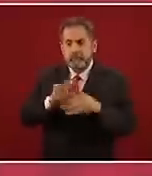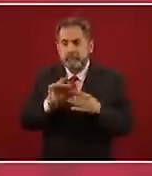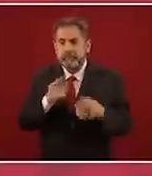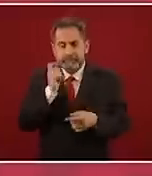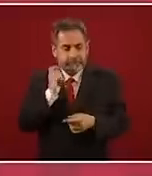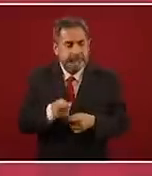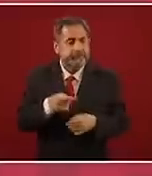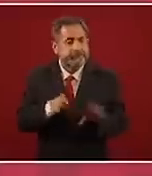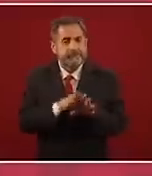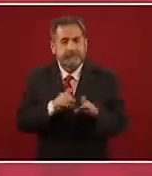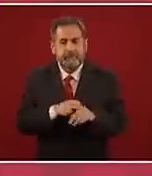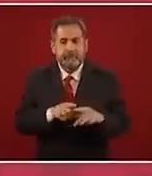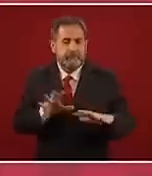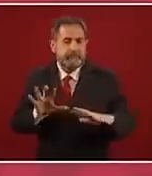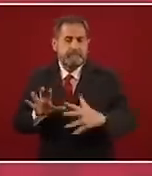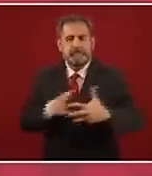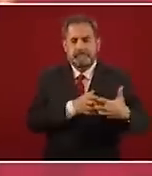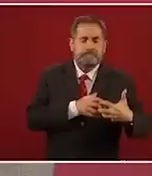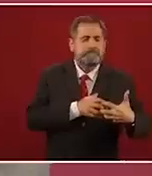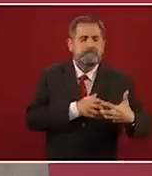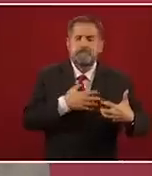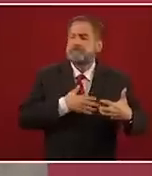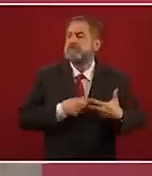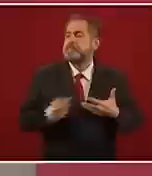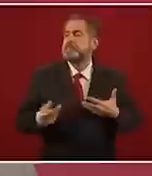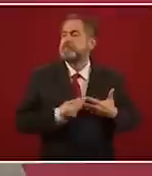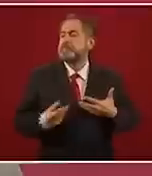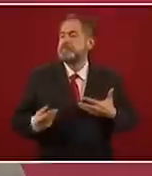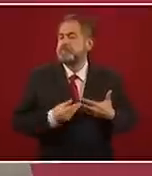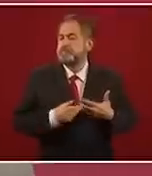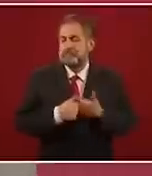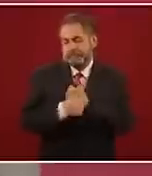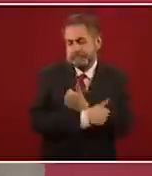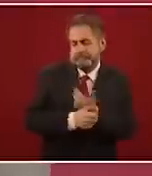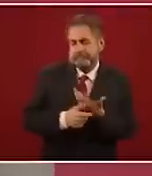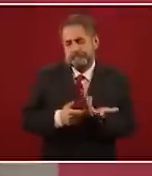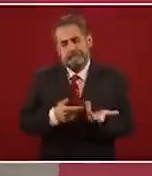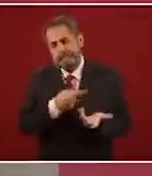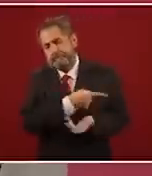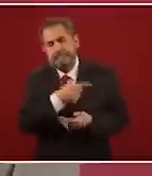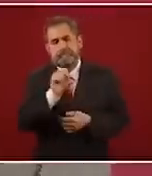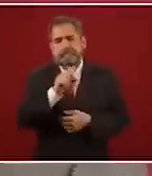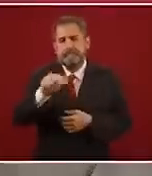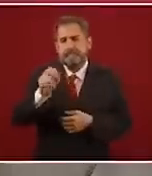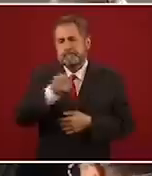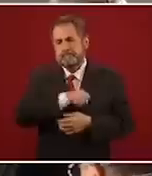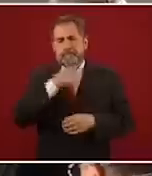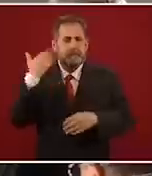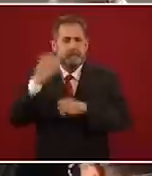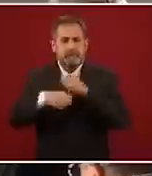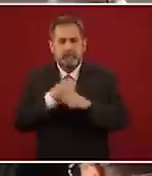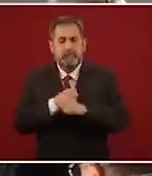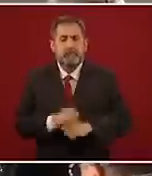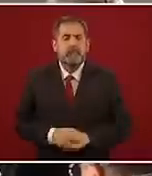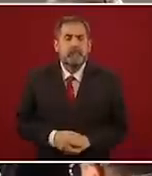de hecho una privatización, acaso oculta, del Sistema Nacional de Salud, que ocurrió a lo largo de muchos años.